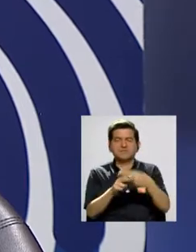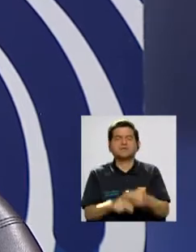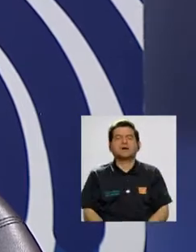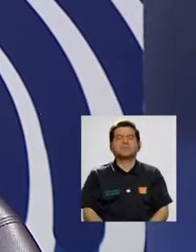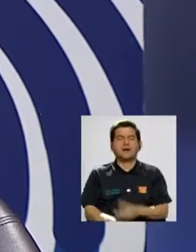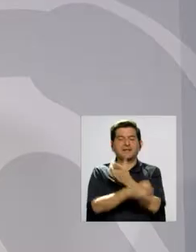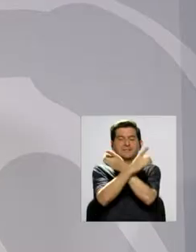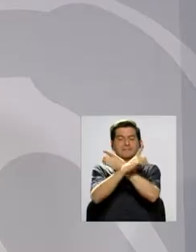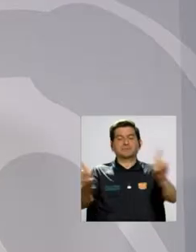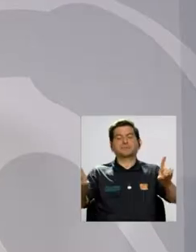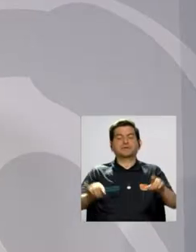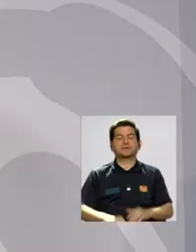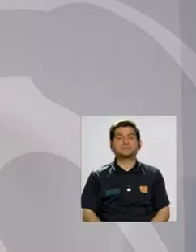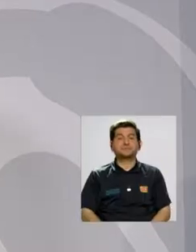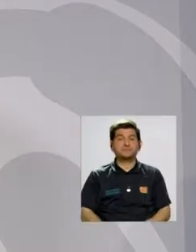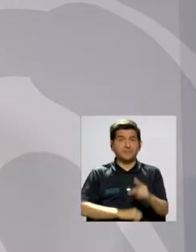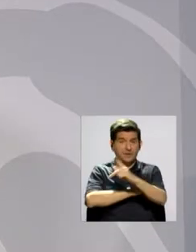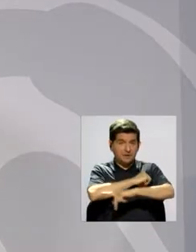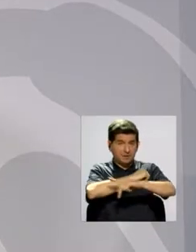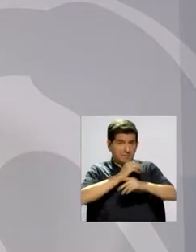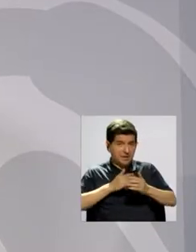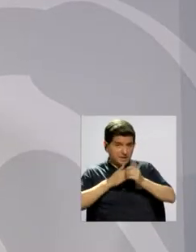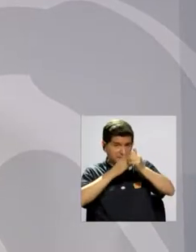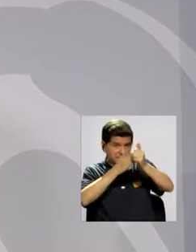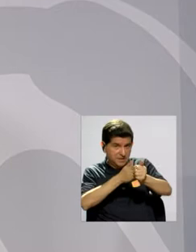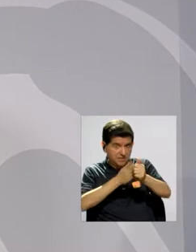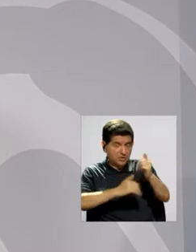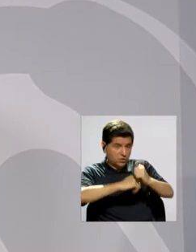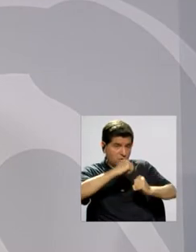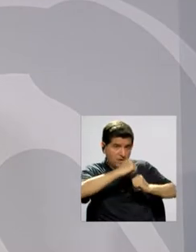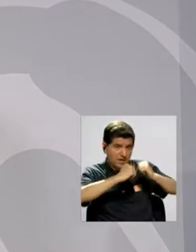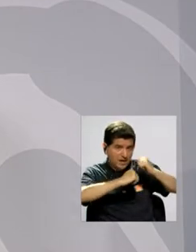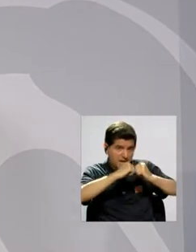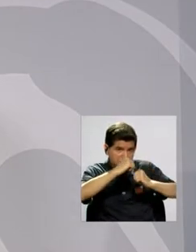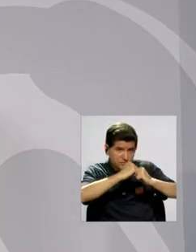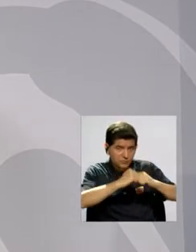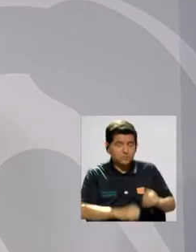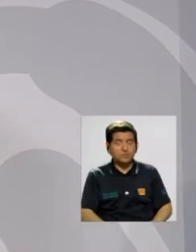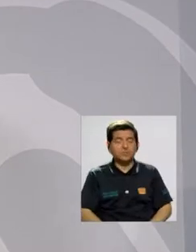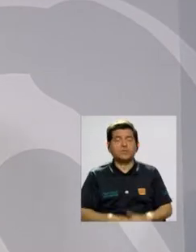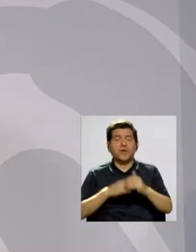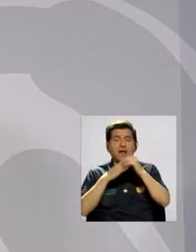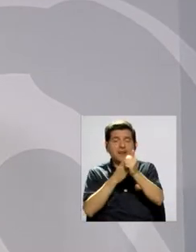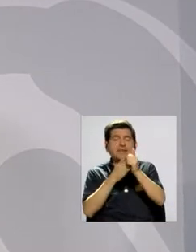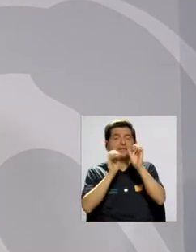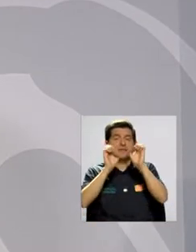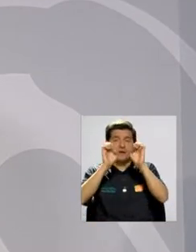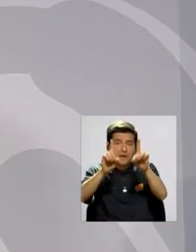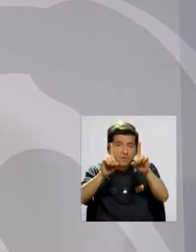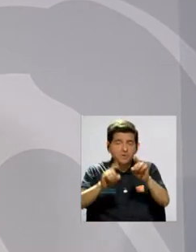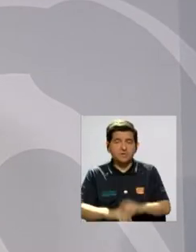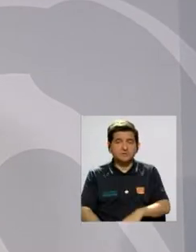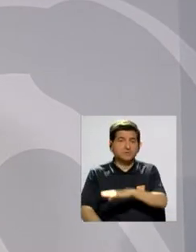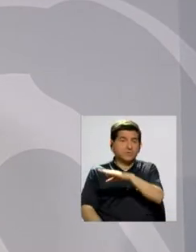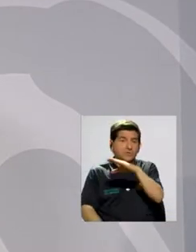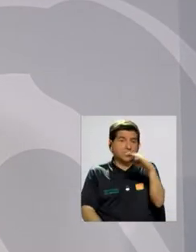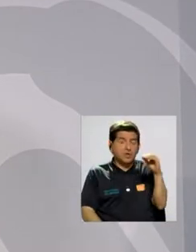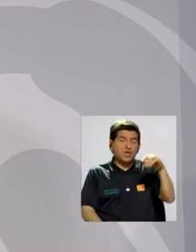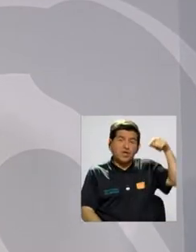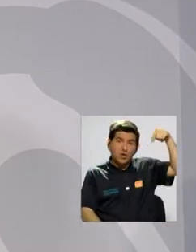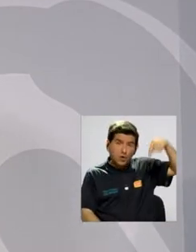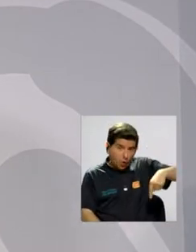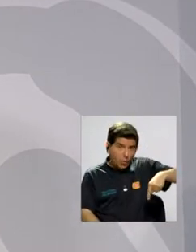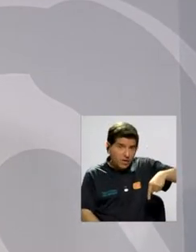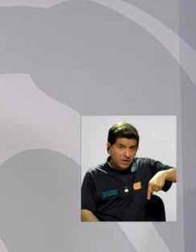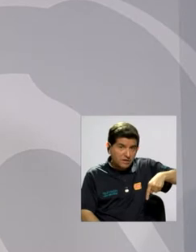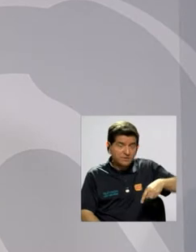democracia. Un país que lideró la infraestructura, un país que lideró la educación y que hoy